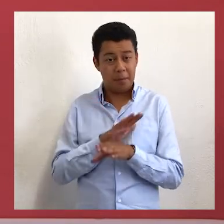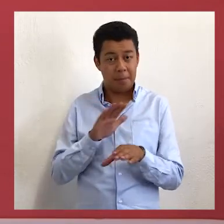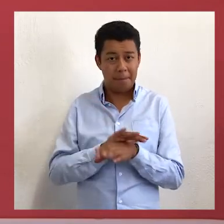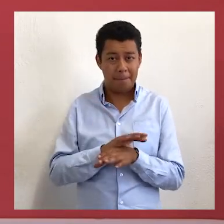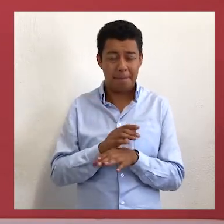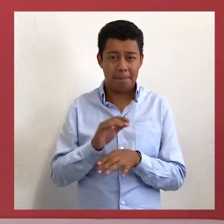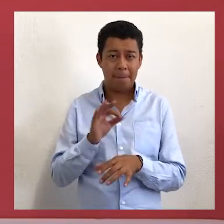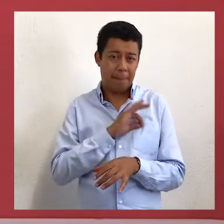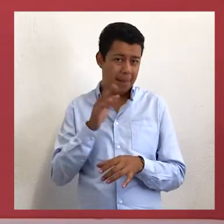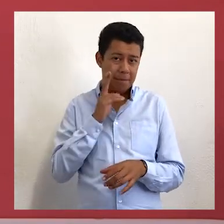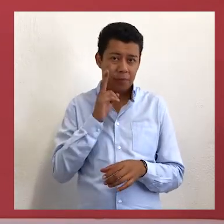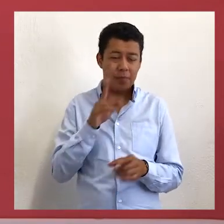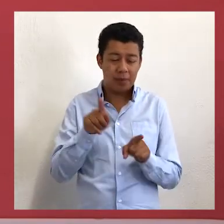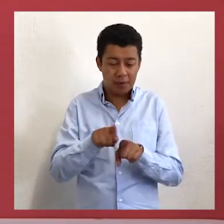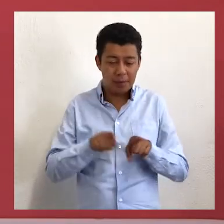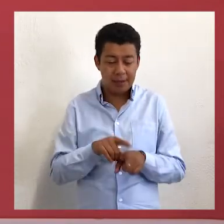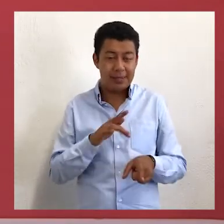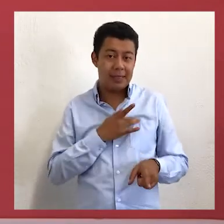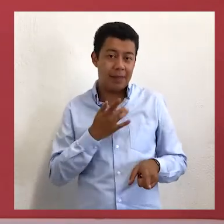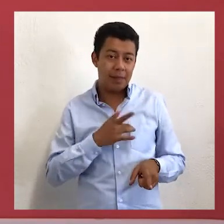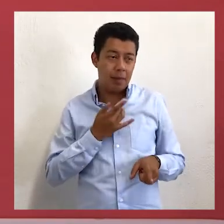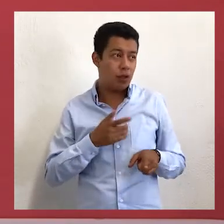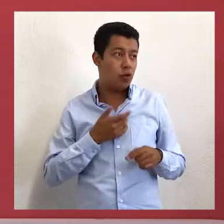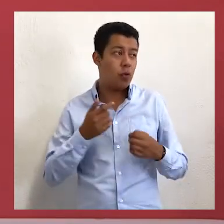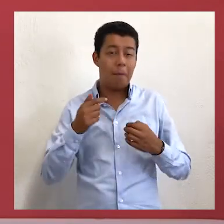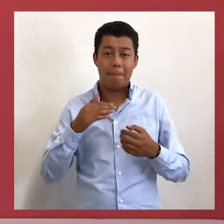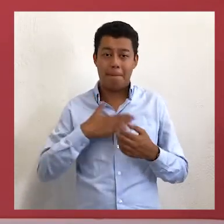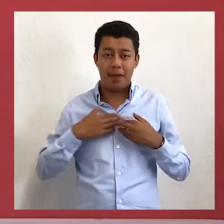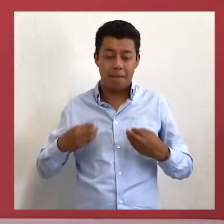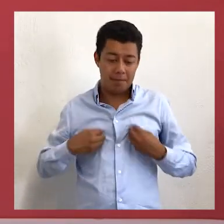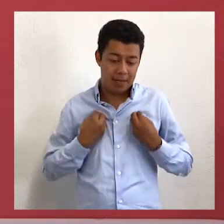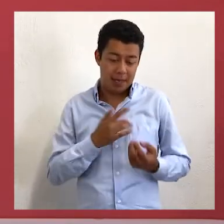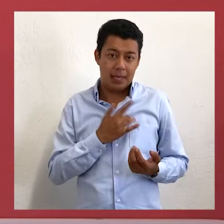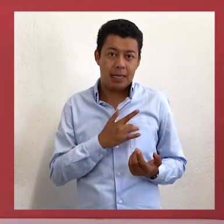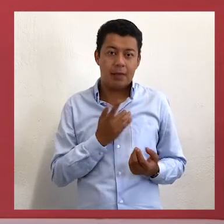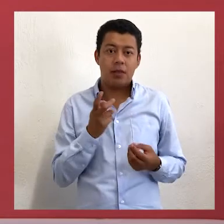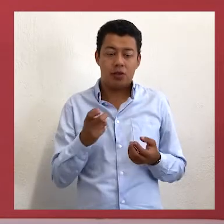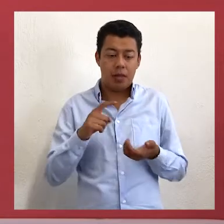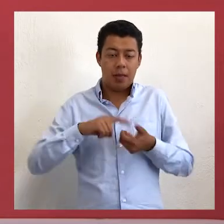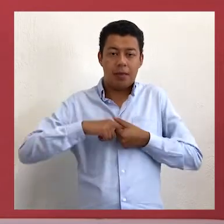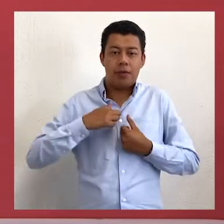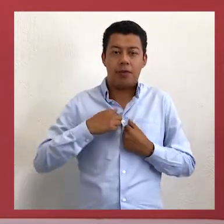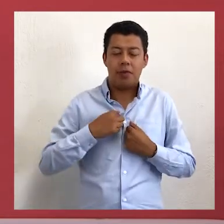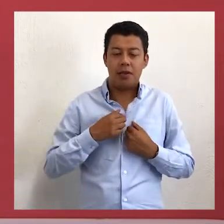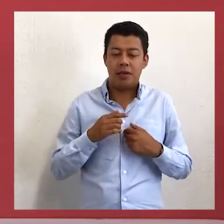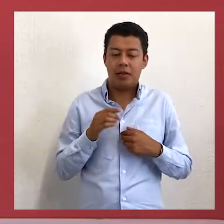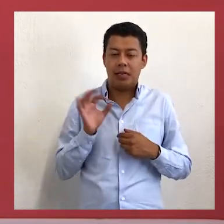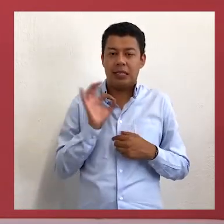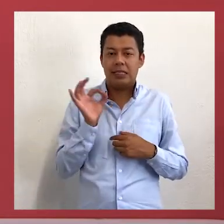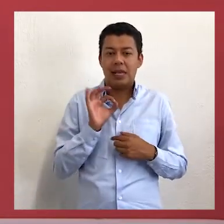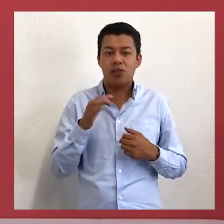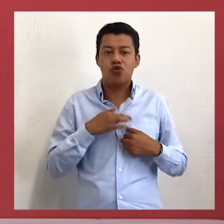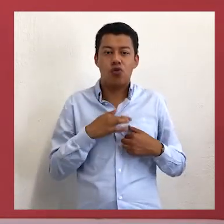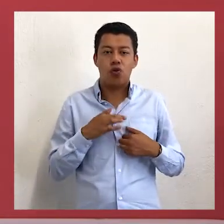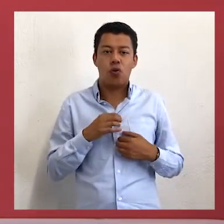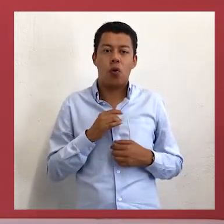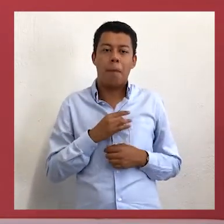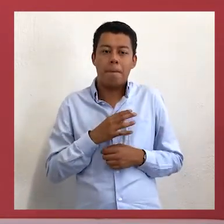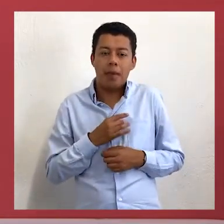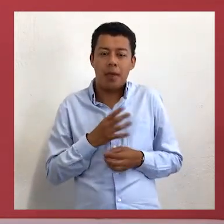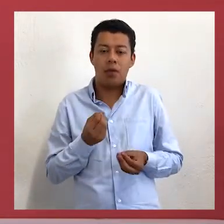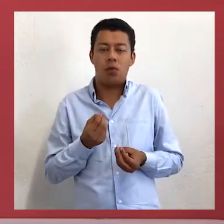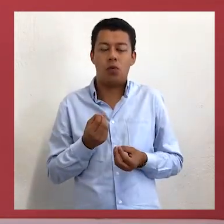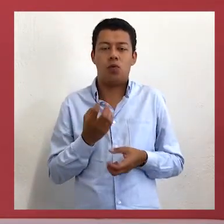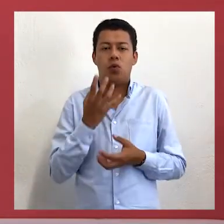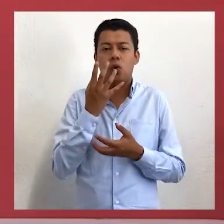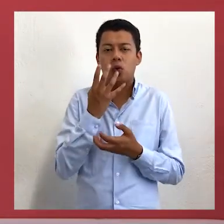vida afectiva, dentro de mi vida emocional, ¿qué es lo que hay dentro de mí? Tal vez hay inseguridad, tal vez